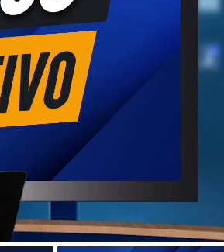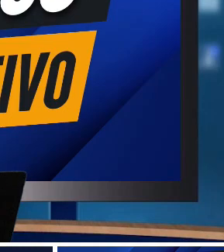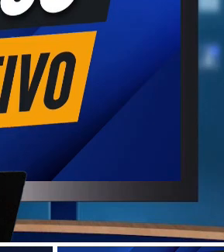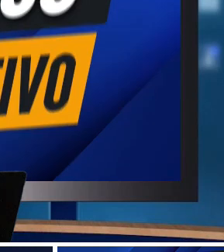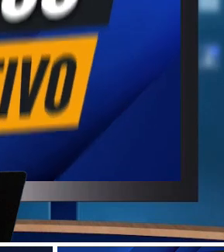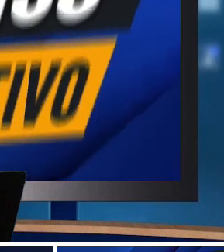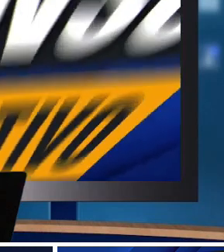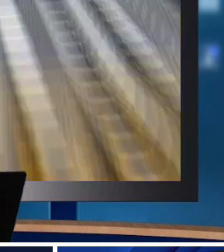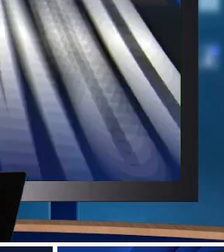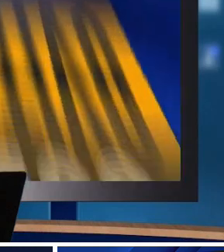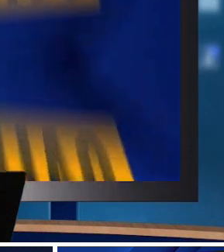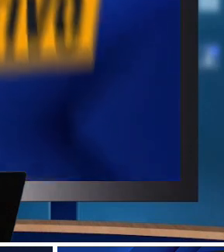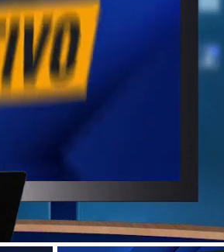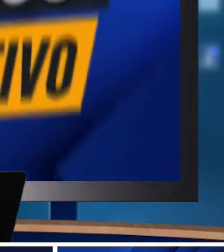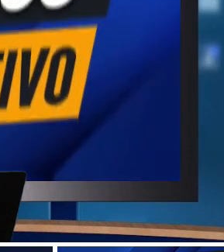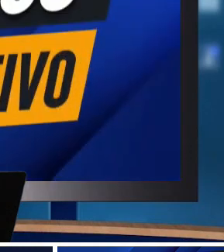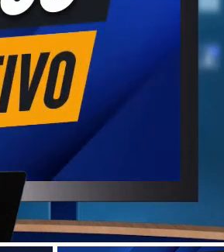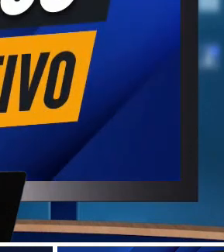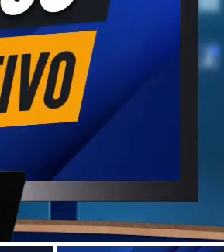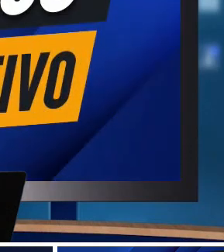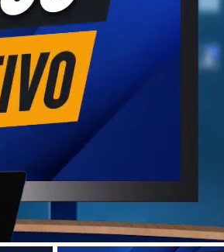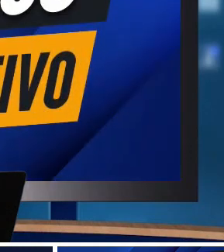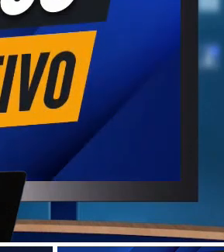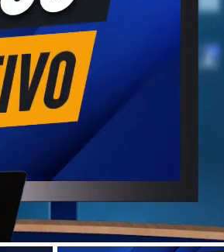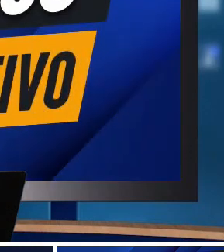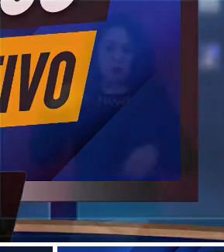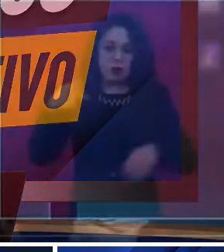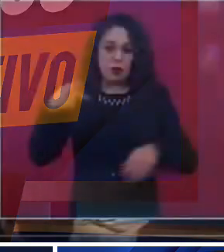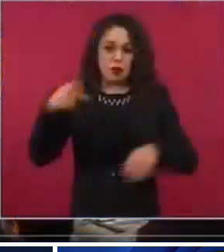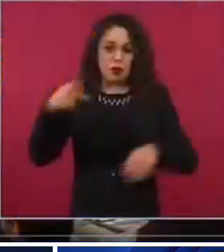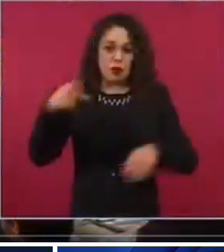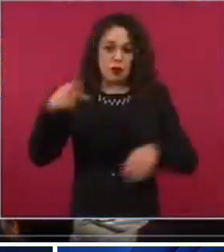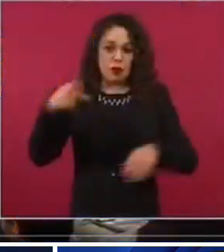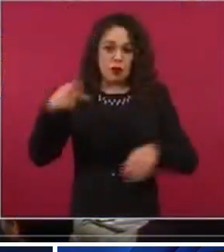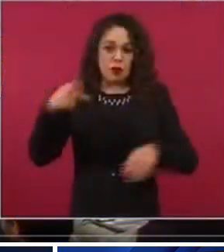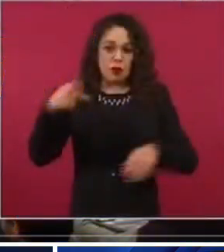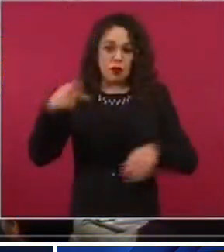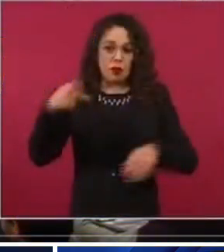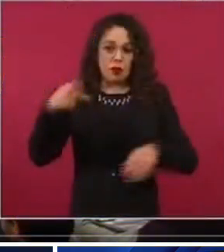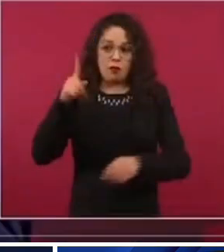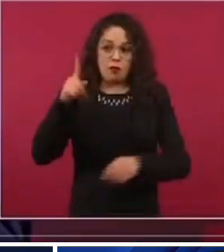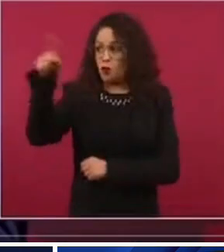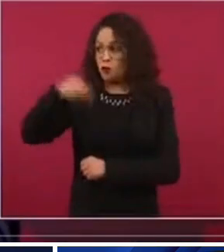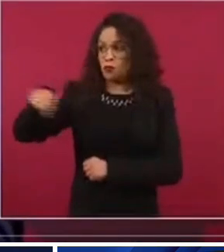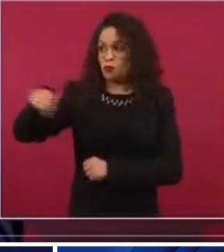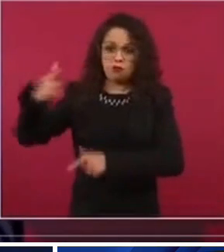montaje, casi casi. Pero el presidente habló otra vez sobre este tema. Vamos a escucharlo.